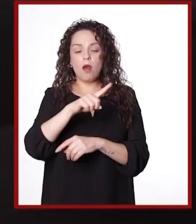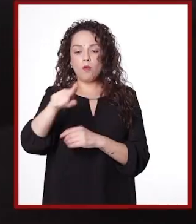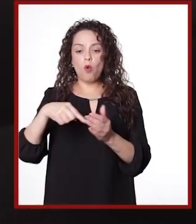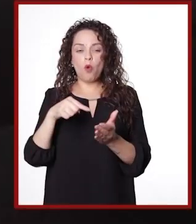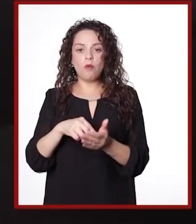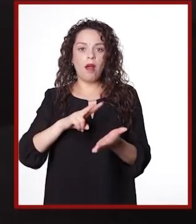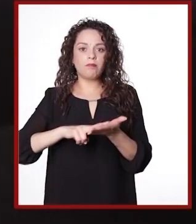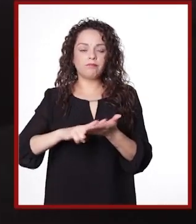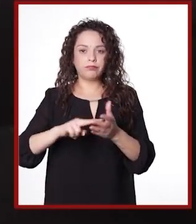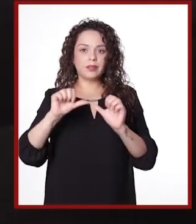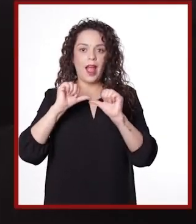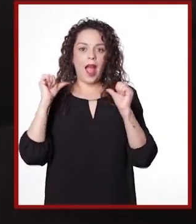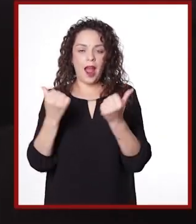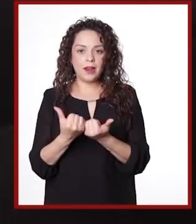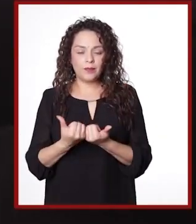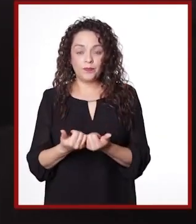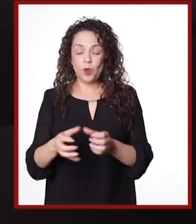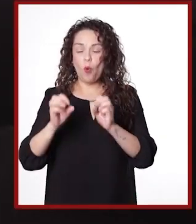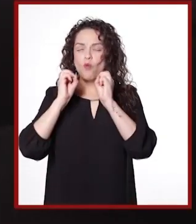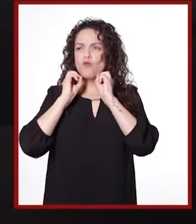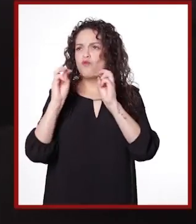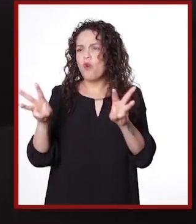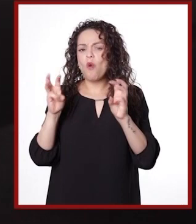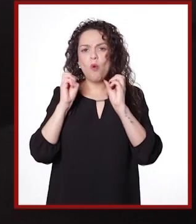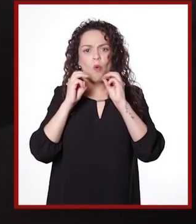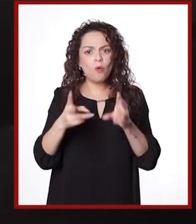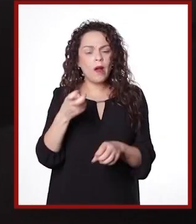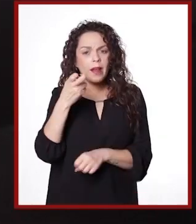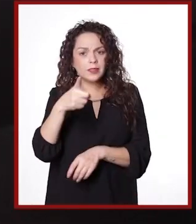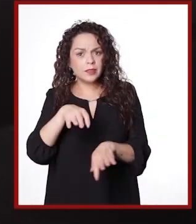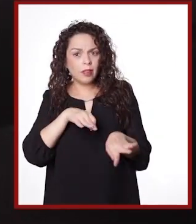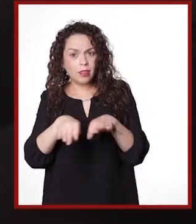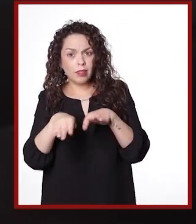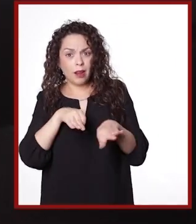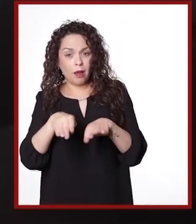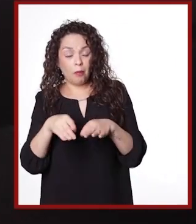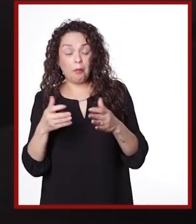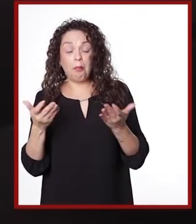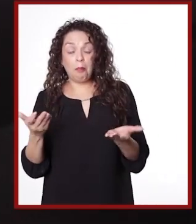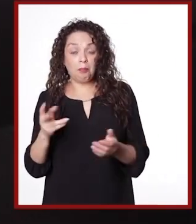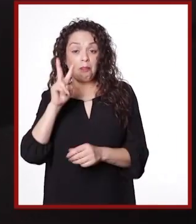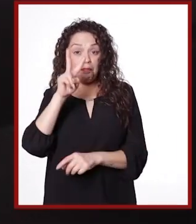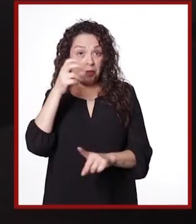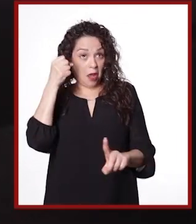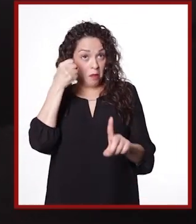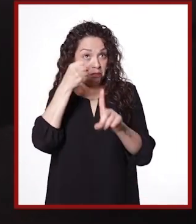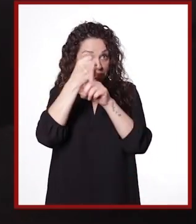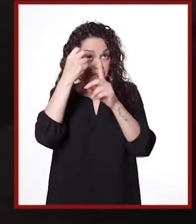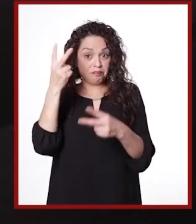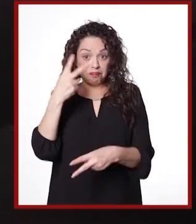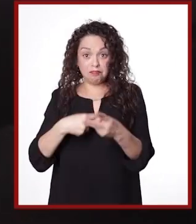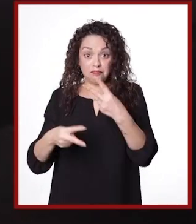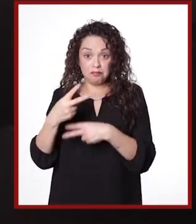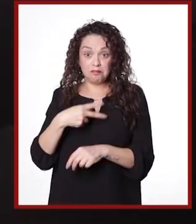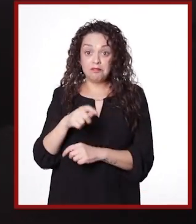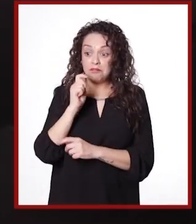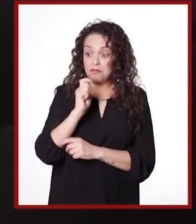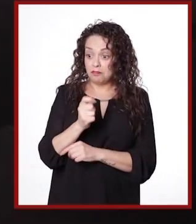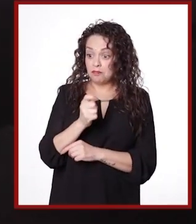o sea, definitivamente es una labor que va a generar un impacto, o que está generando obviamente un